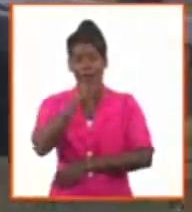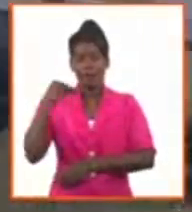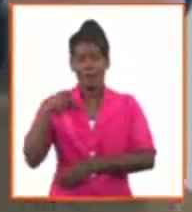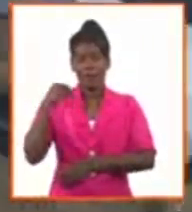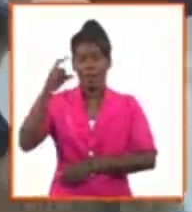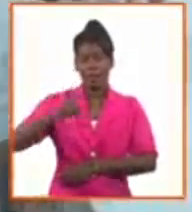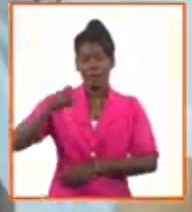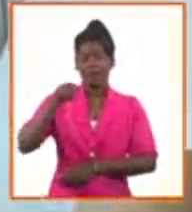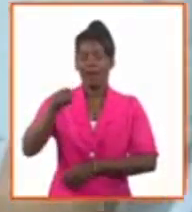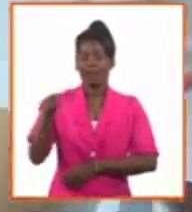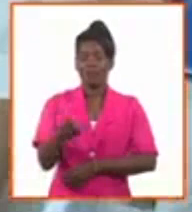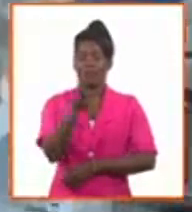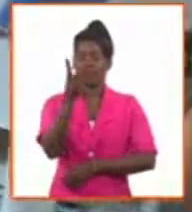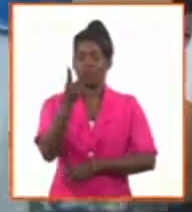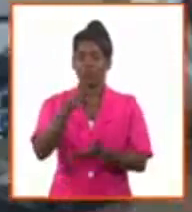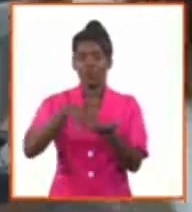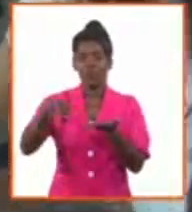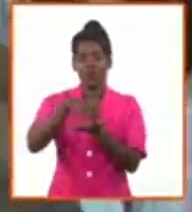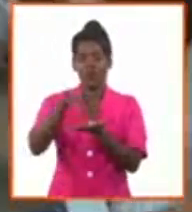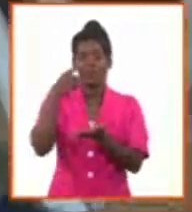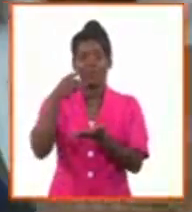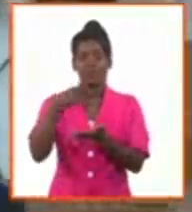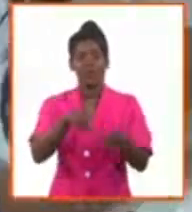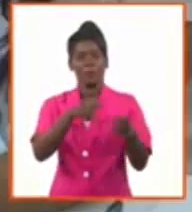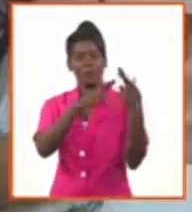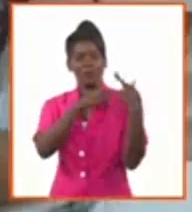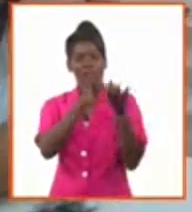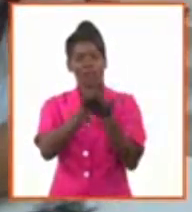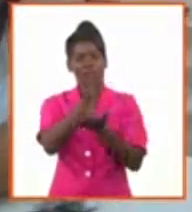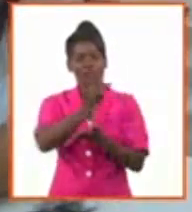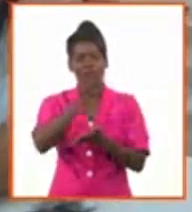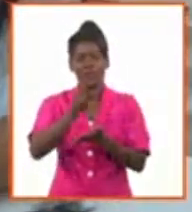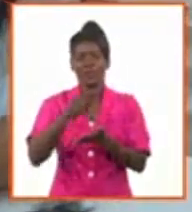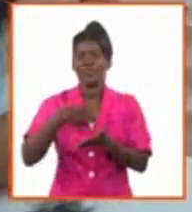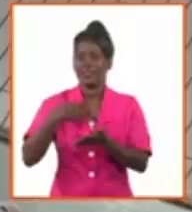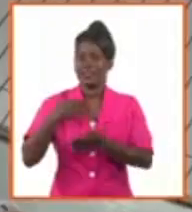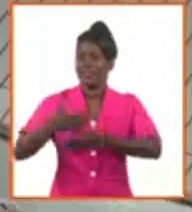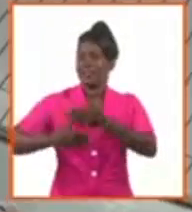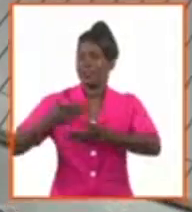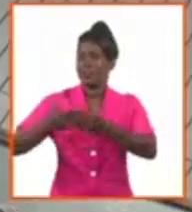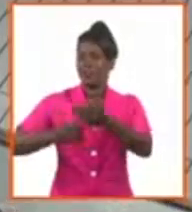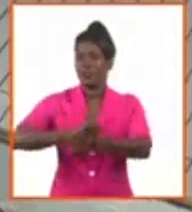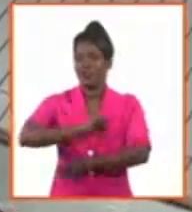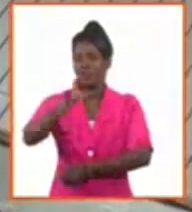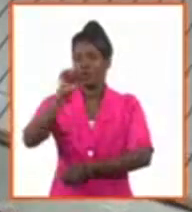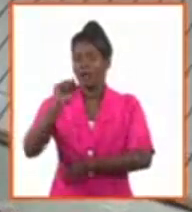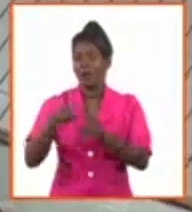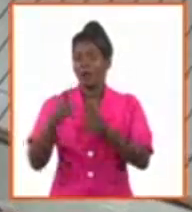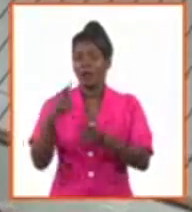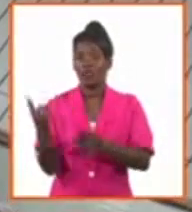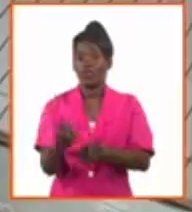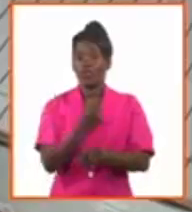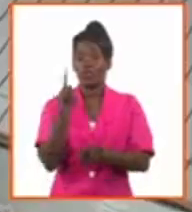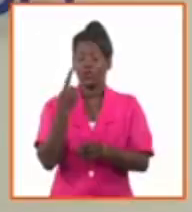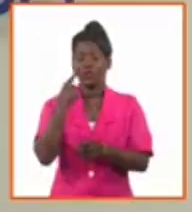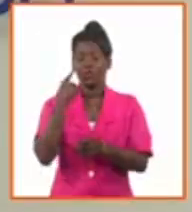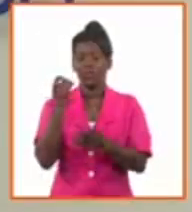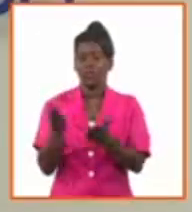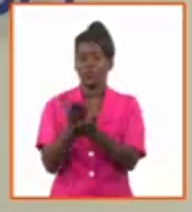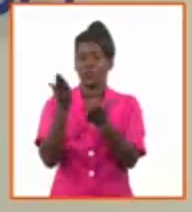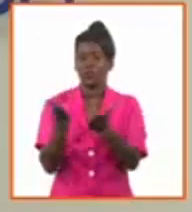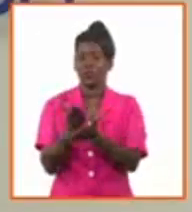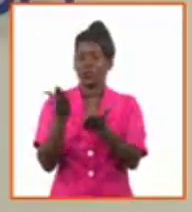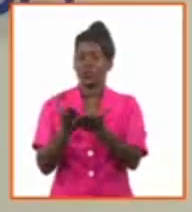de Camagüey, se vive con entusiasmo y responsabilidad el proceso orgánico más importante del estudiantado de la